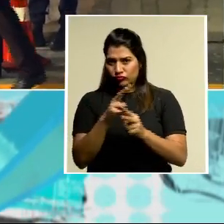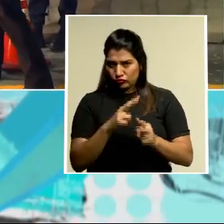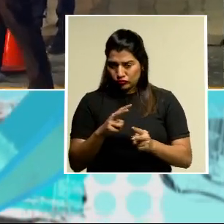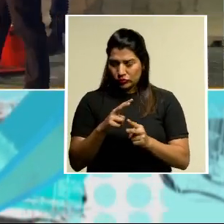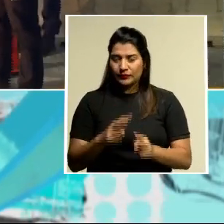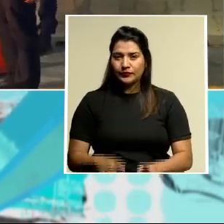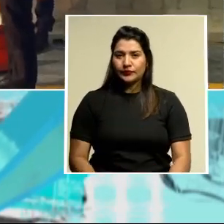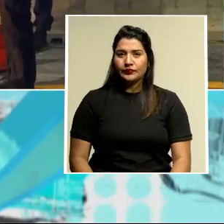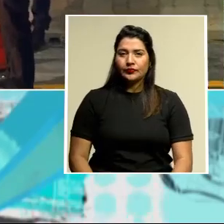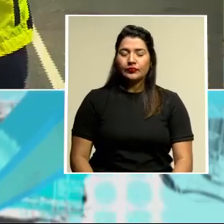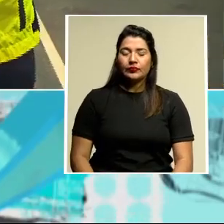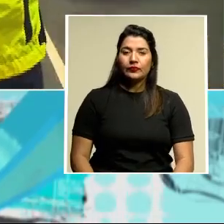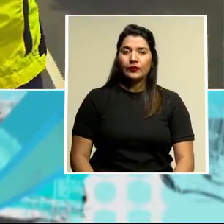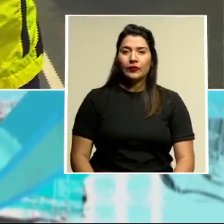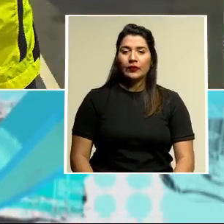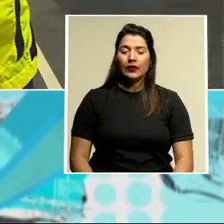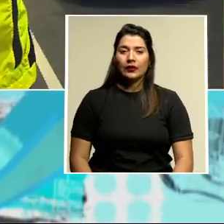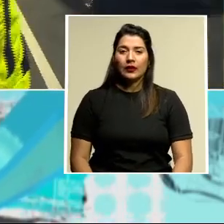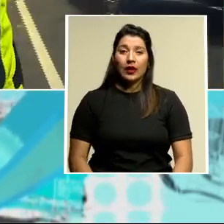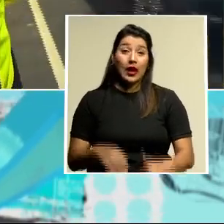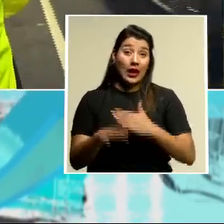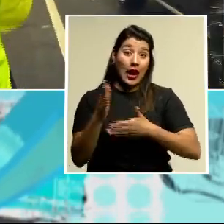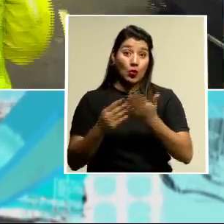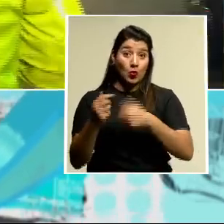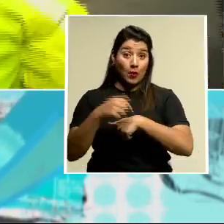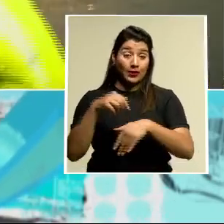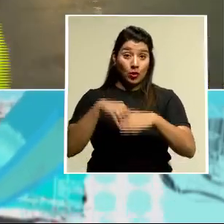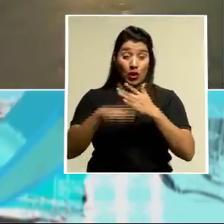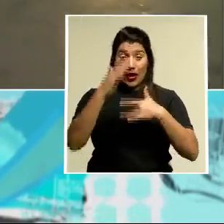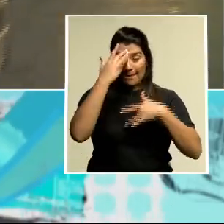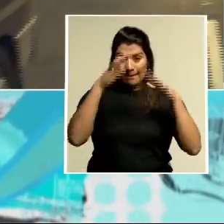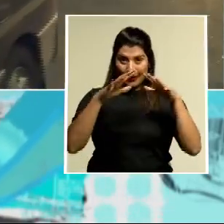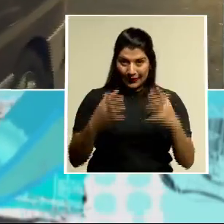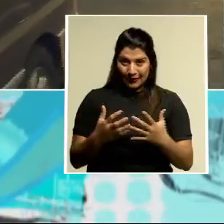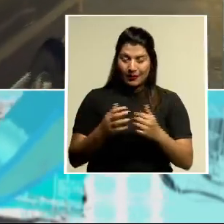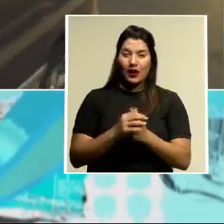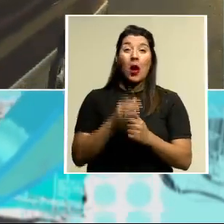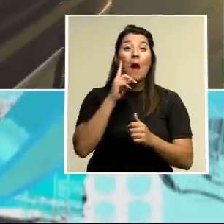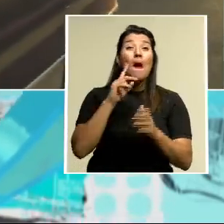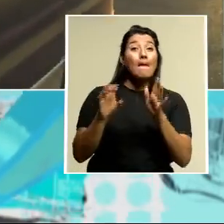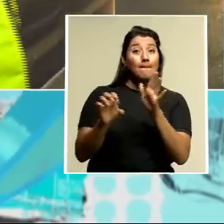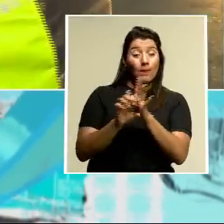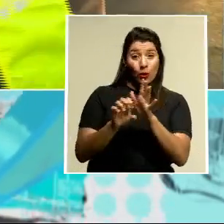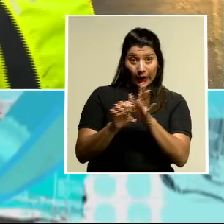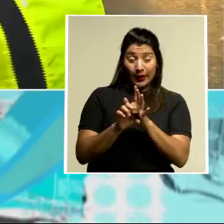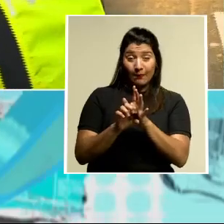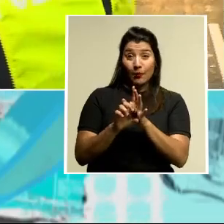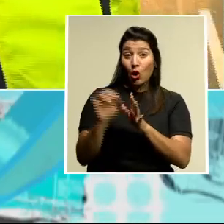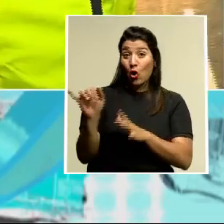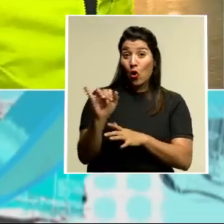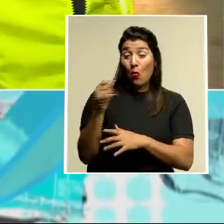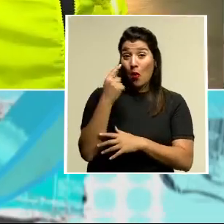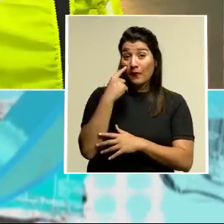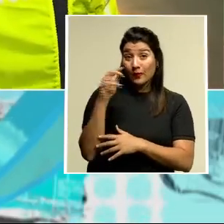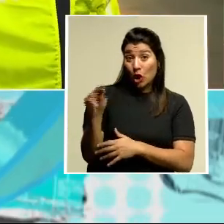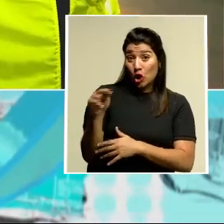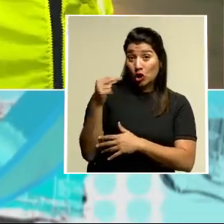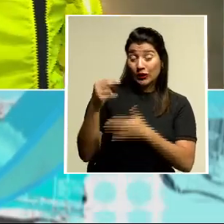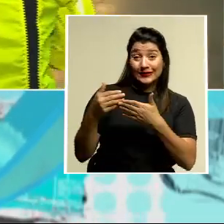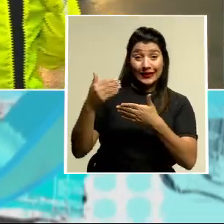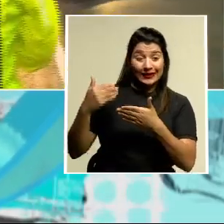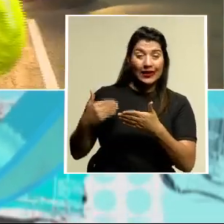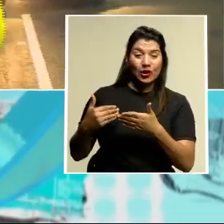estudios para poder ver esa asociación entre la reducción de casos por semana epidemiológica y cómo eso se